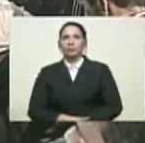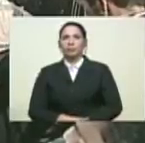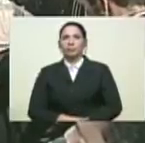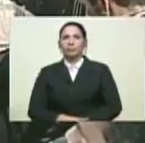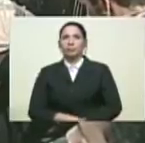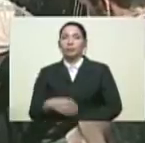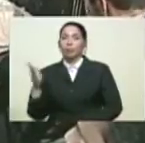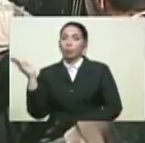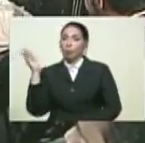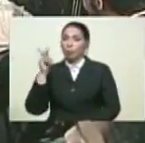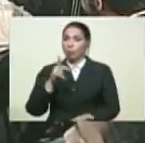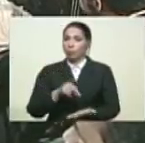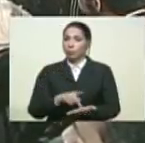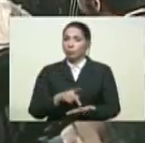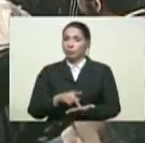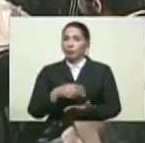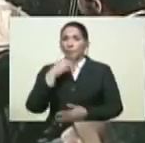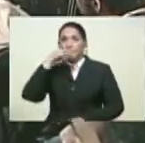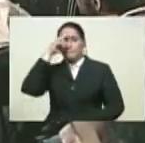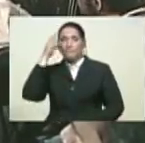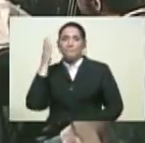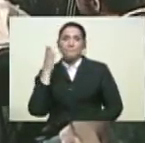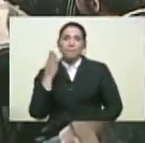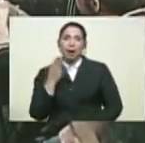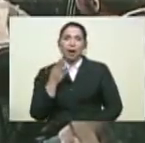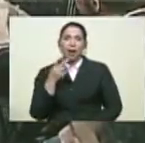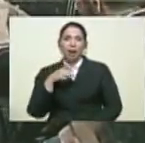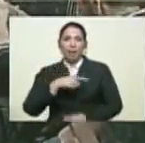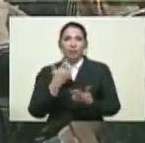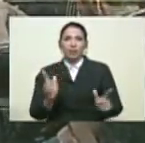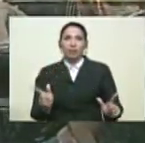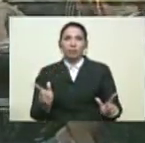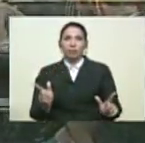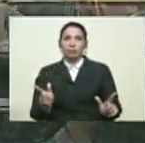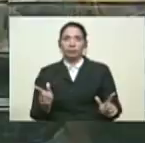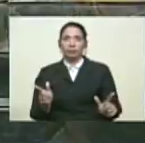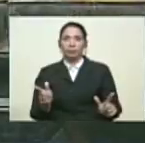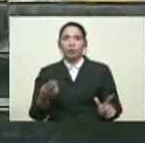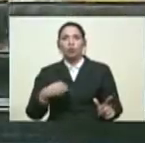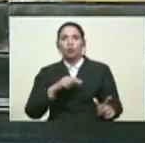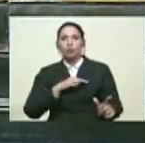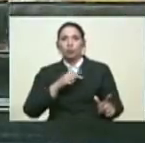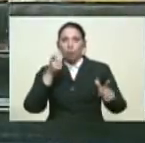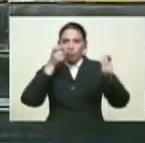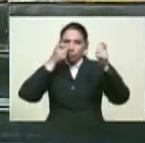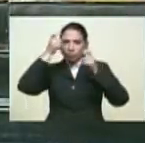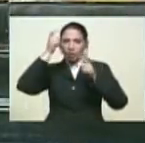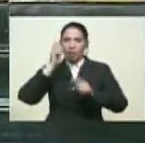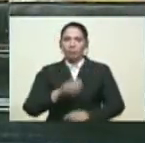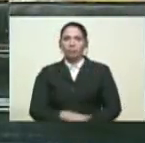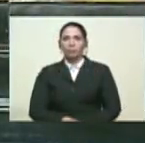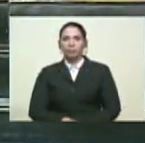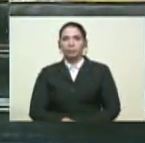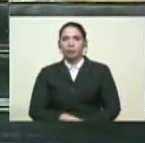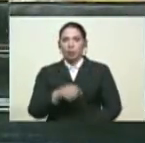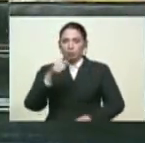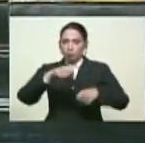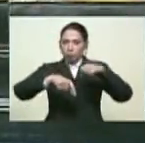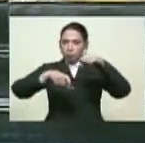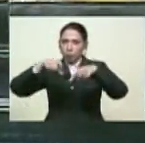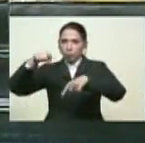legado de los padres libertadores que nuestro comandante Chávez sembró en todos